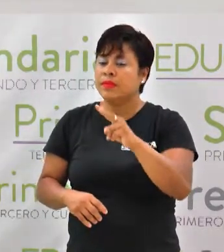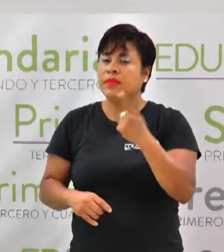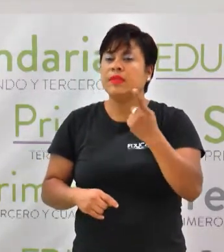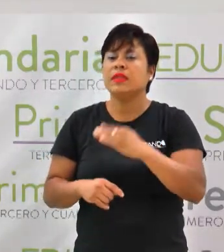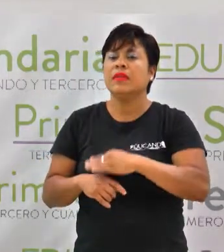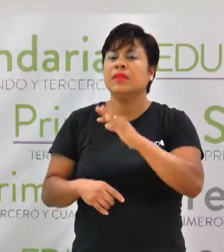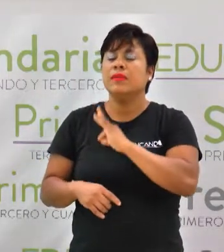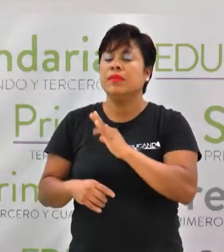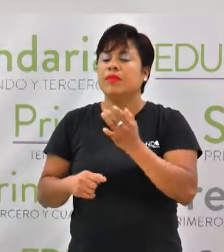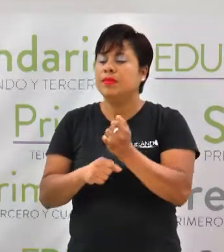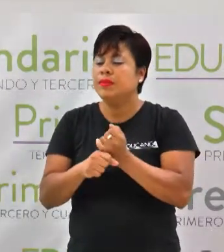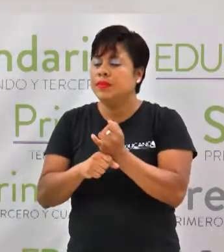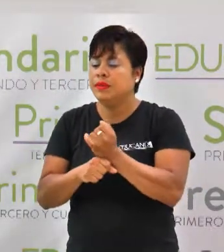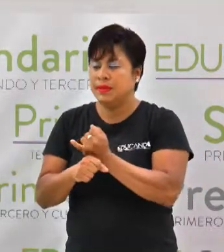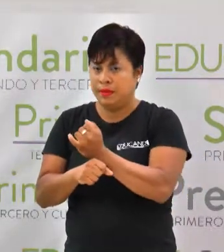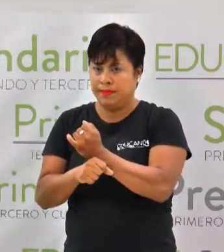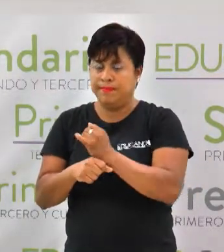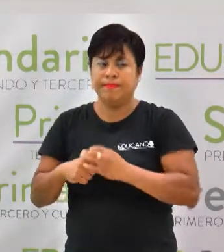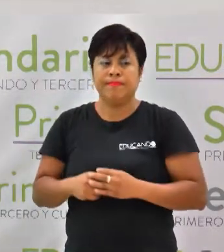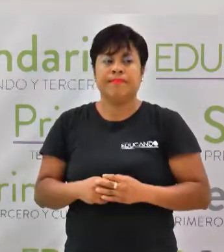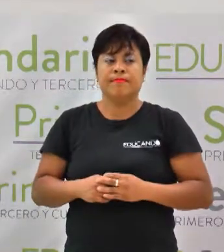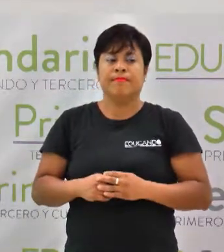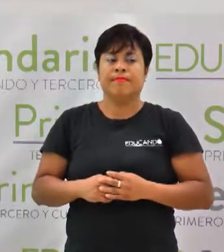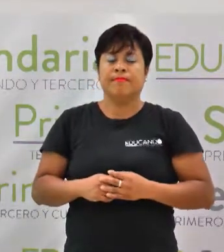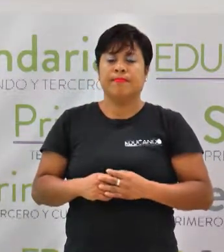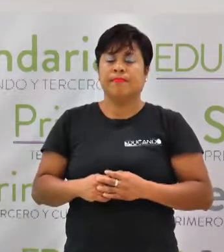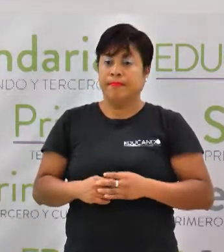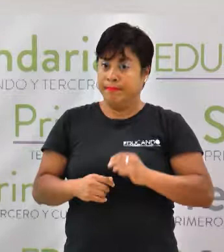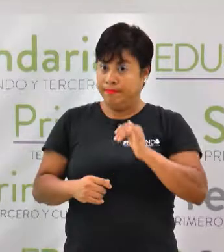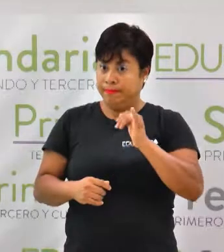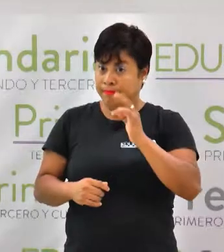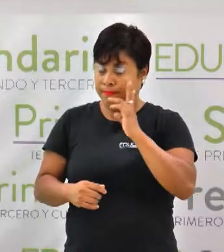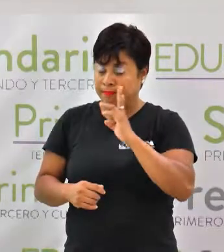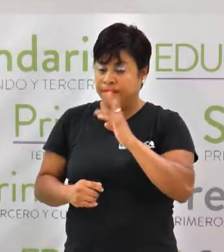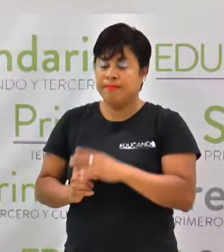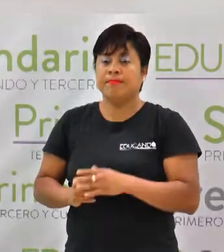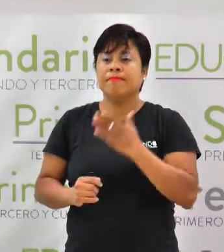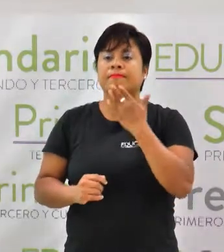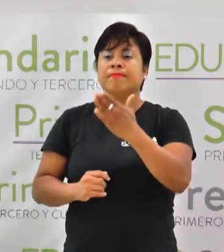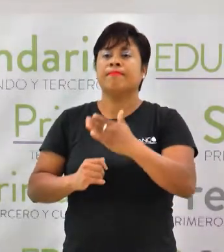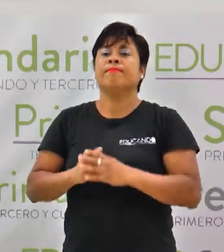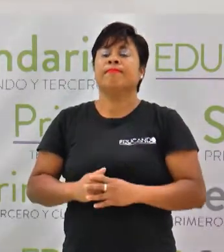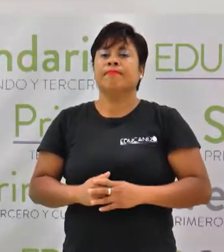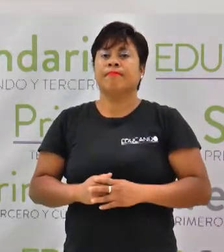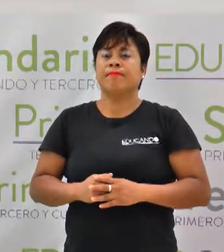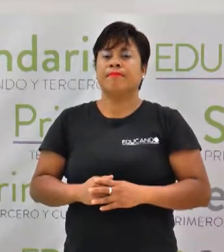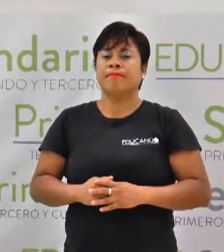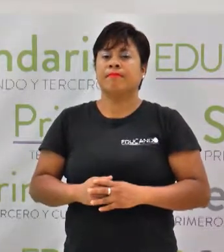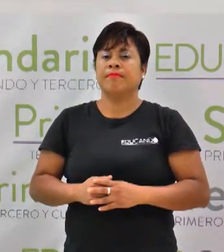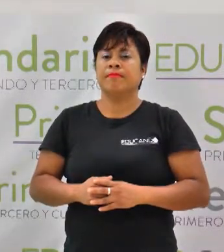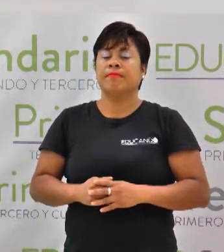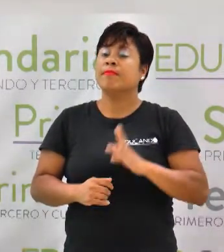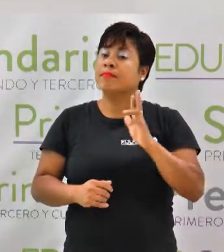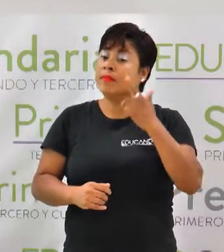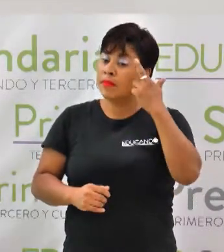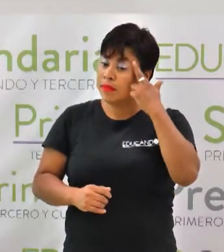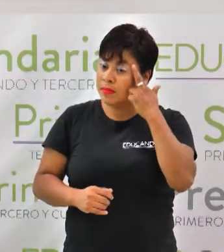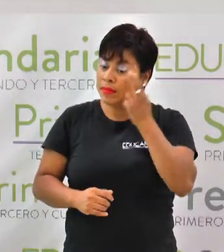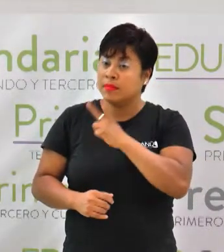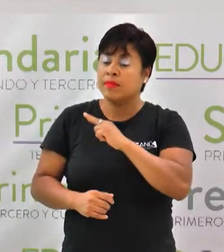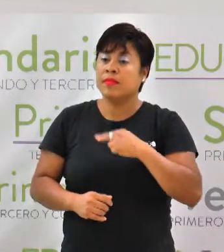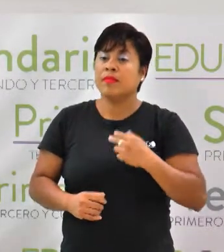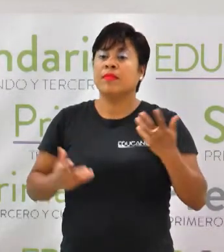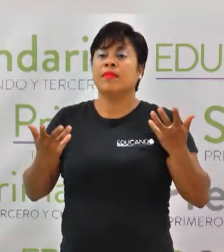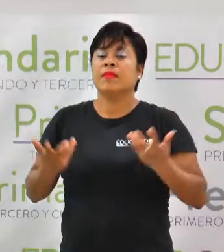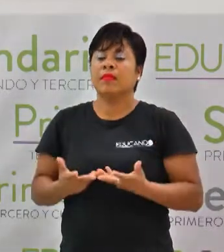orientar qué más podemos investigar sobre ese tema o qué más sería importante saber, ¿sí? Bien. Recuerda que